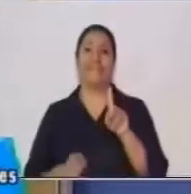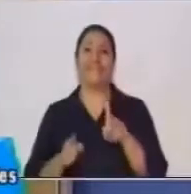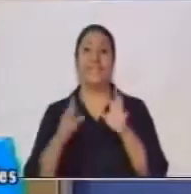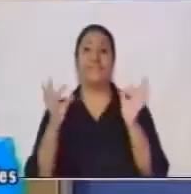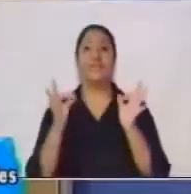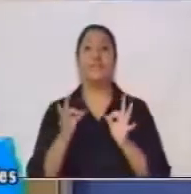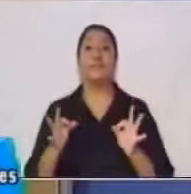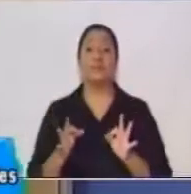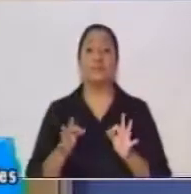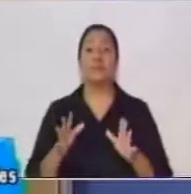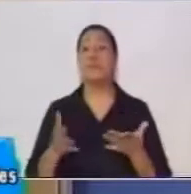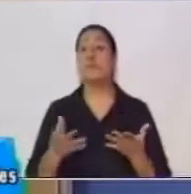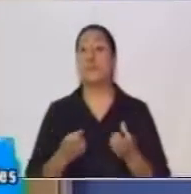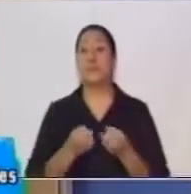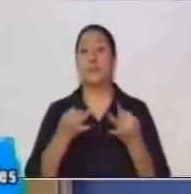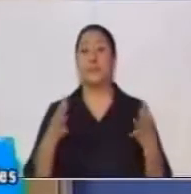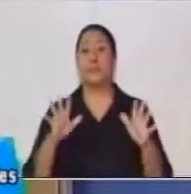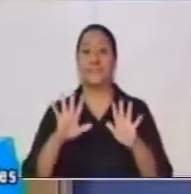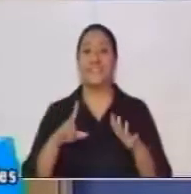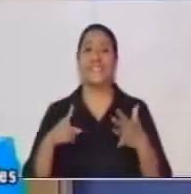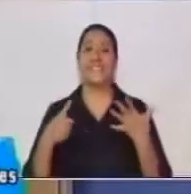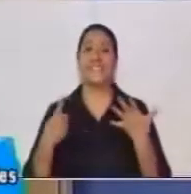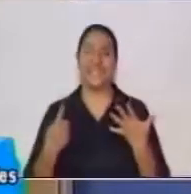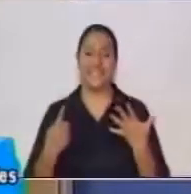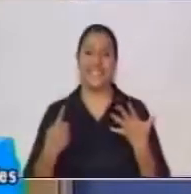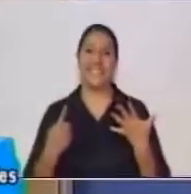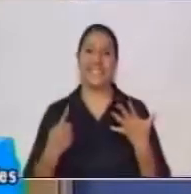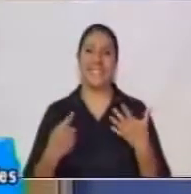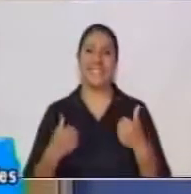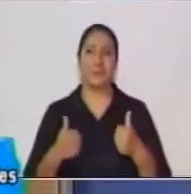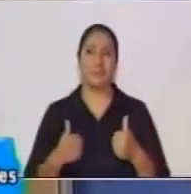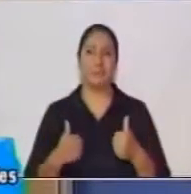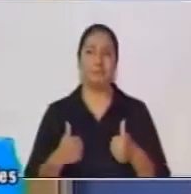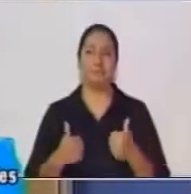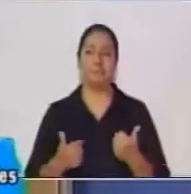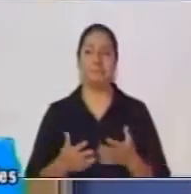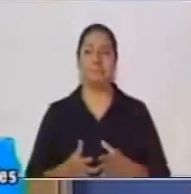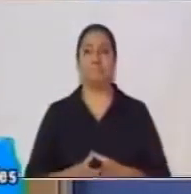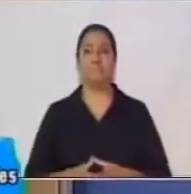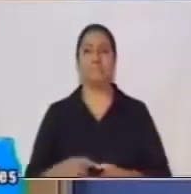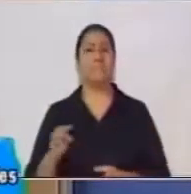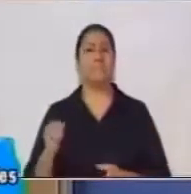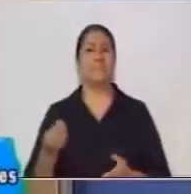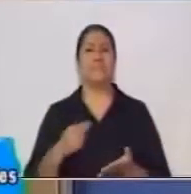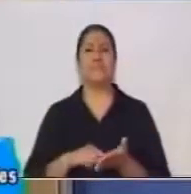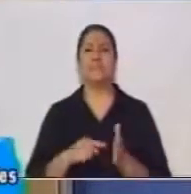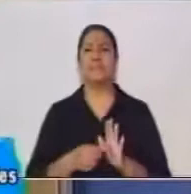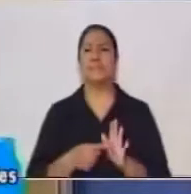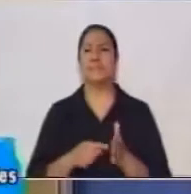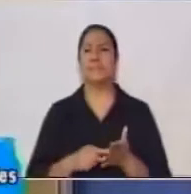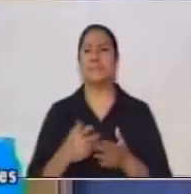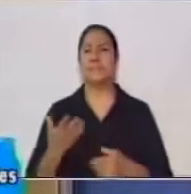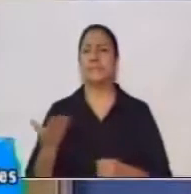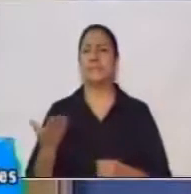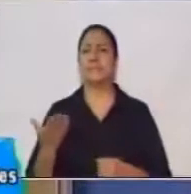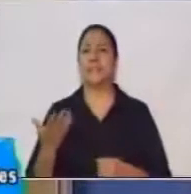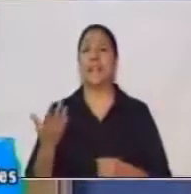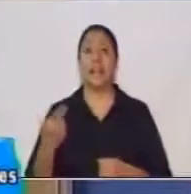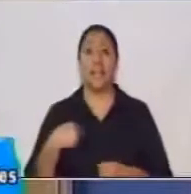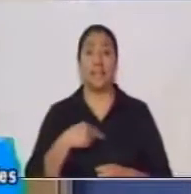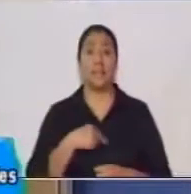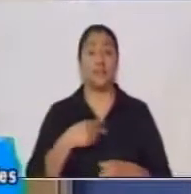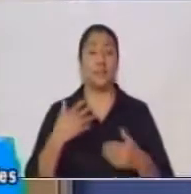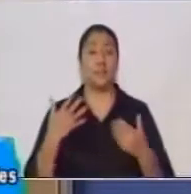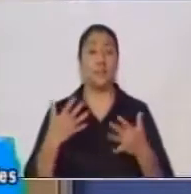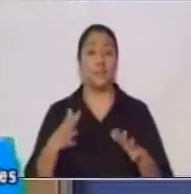número 16. Muy bien. ¿Qué quiere decir? Que estamos cumpliendo con